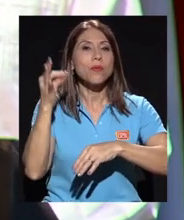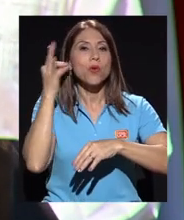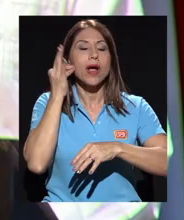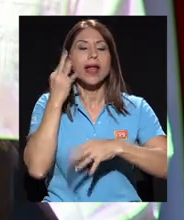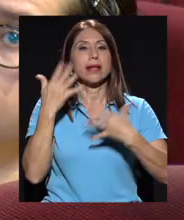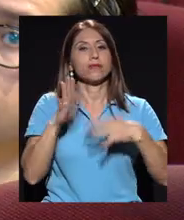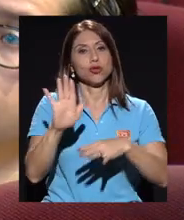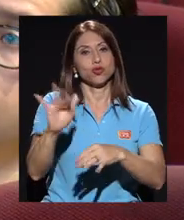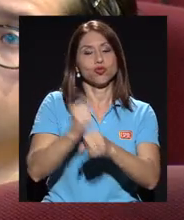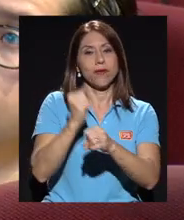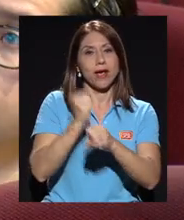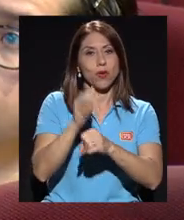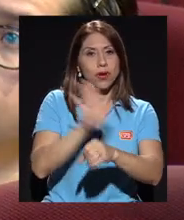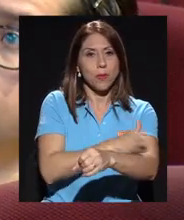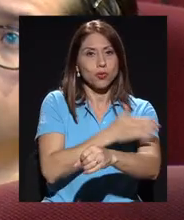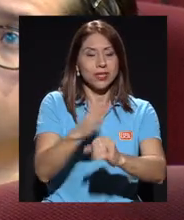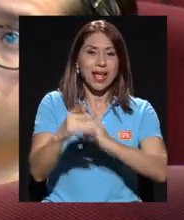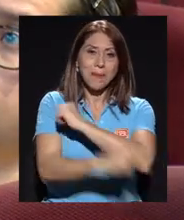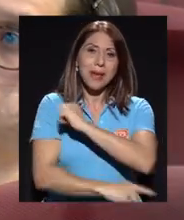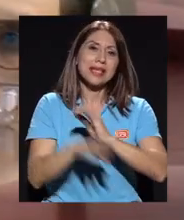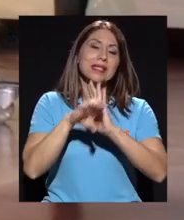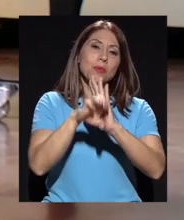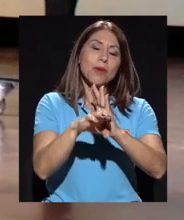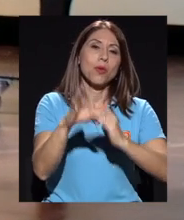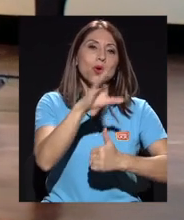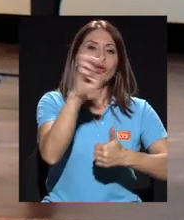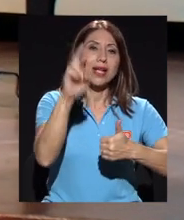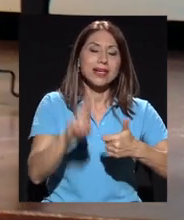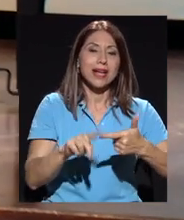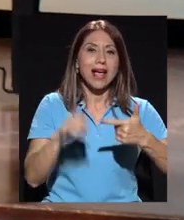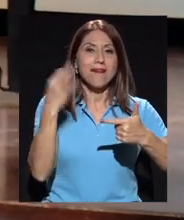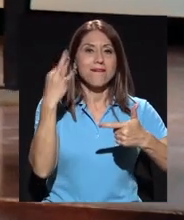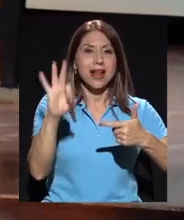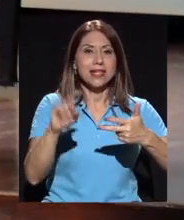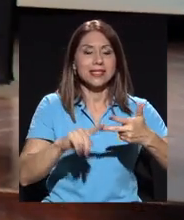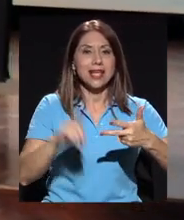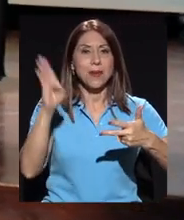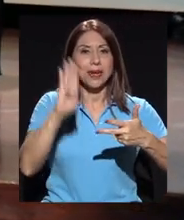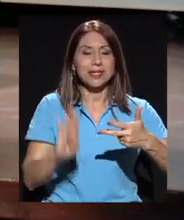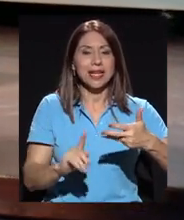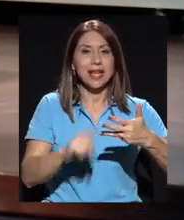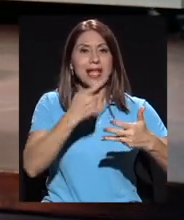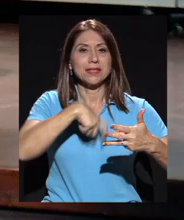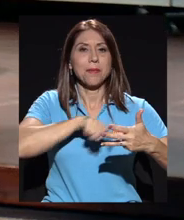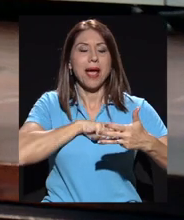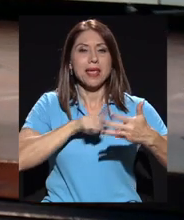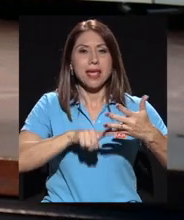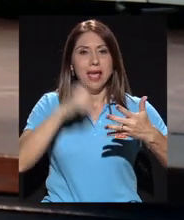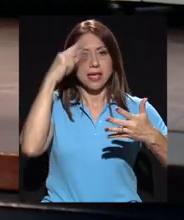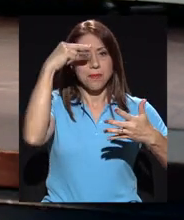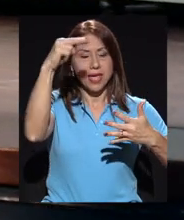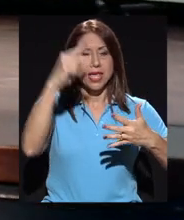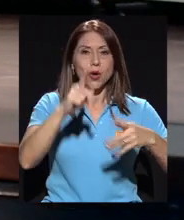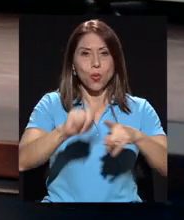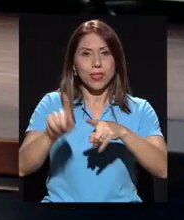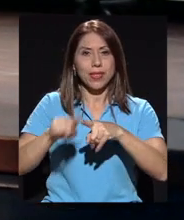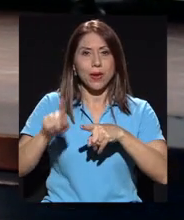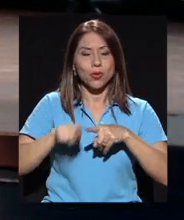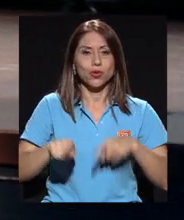en la música en países como Costa Rica, Francia, Brasil, España y México, entre otros.